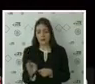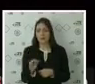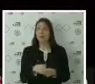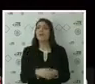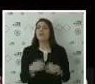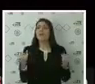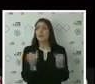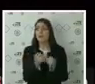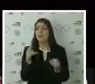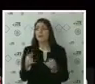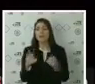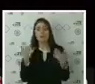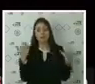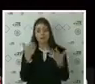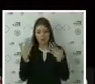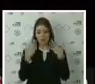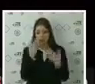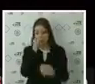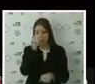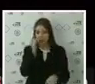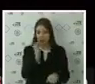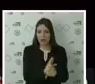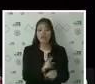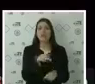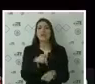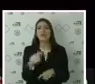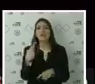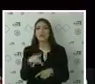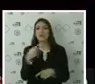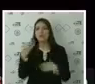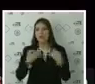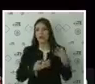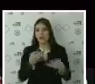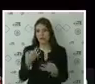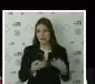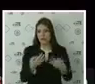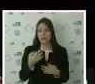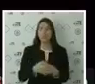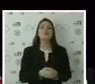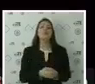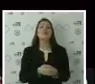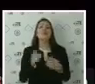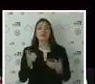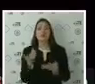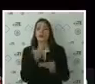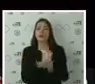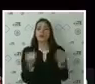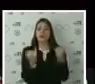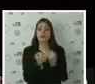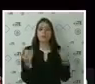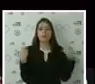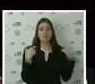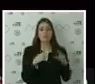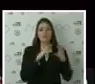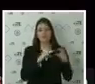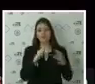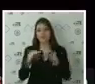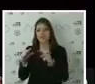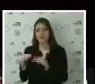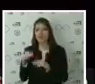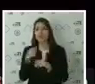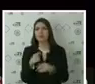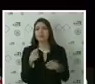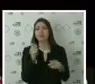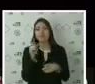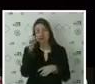de Estudio y Cuenta y secretaria auxiliar en el Tribunal Electoral del Distrito Federal. Ha sido asesora de consejera electoral en el